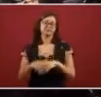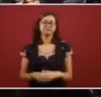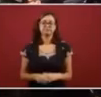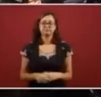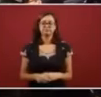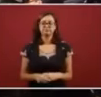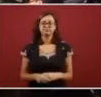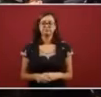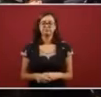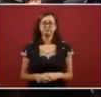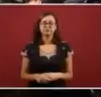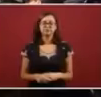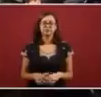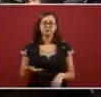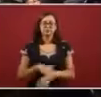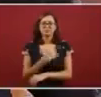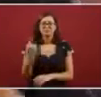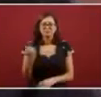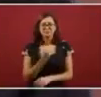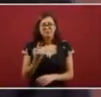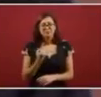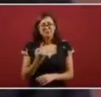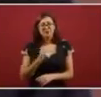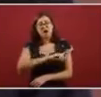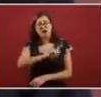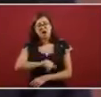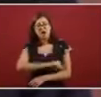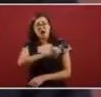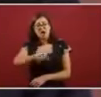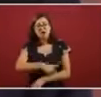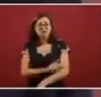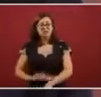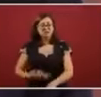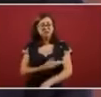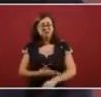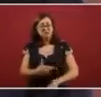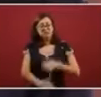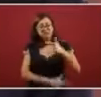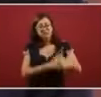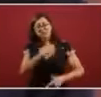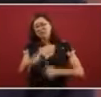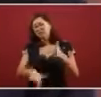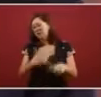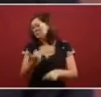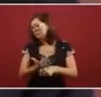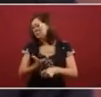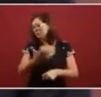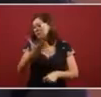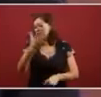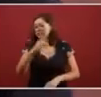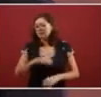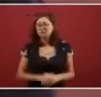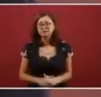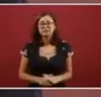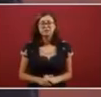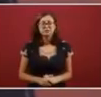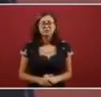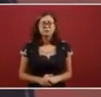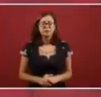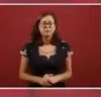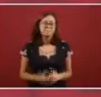porque eso obstruye. Por ejemplo, tomamos la decisión de entregar los